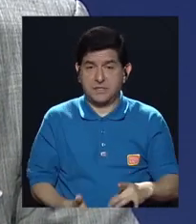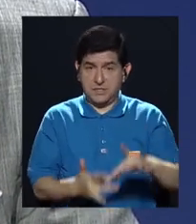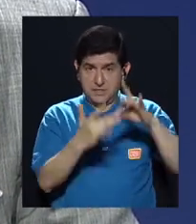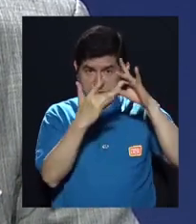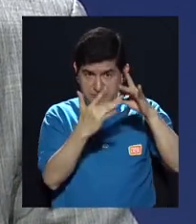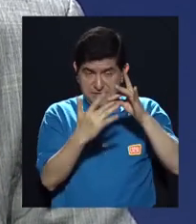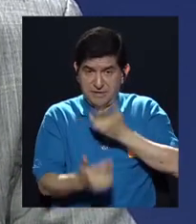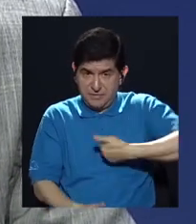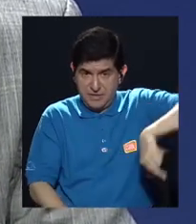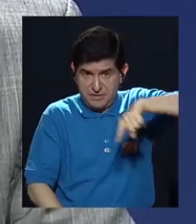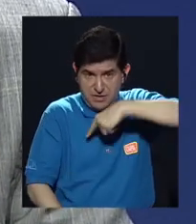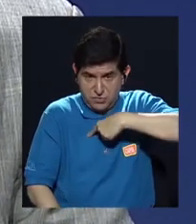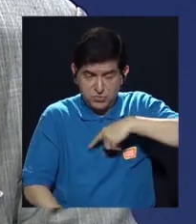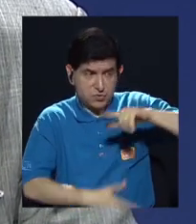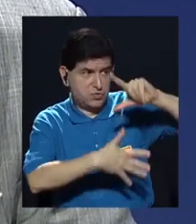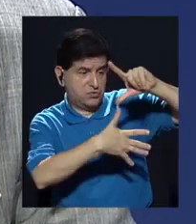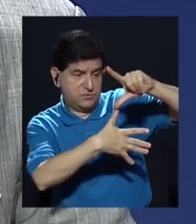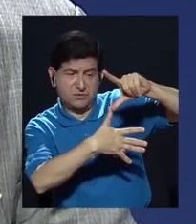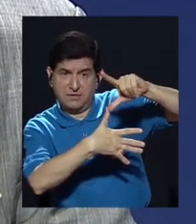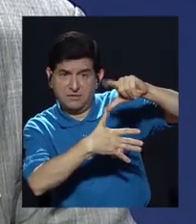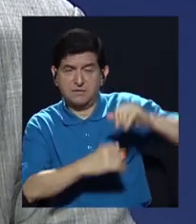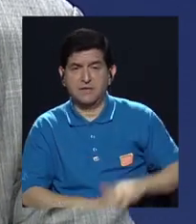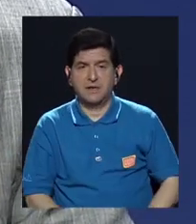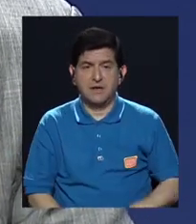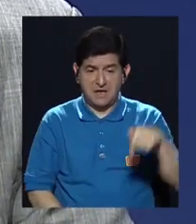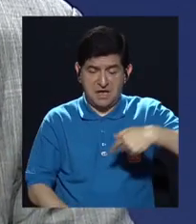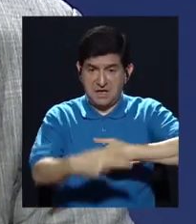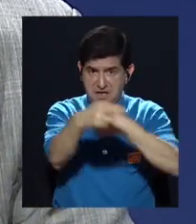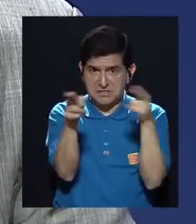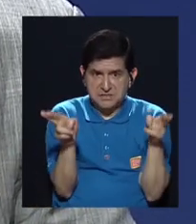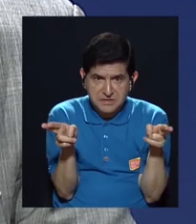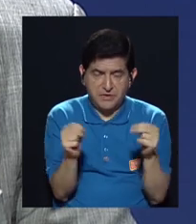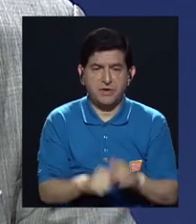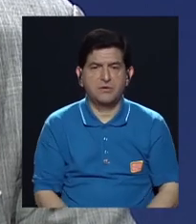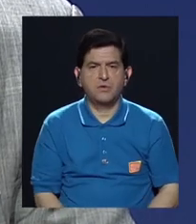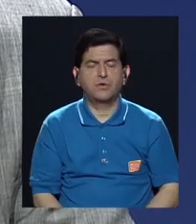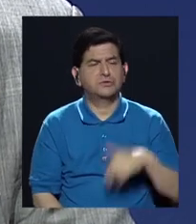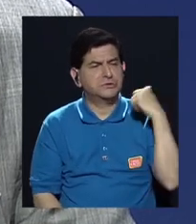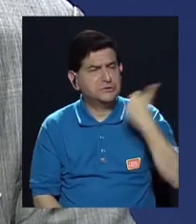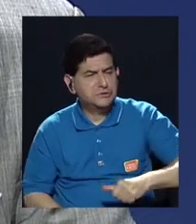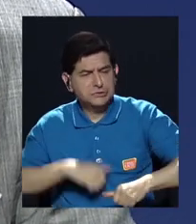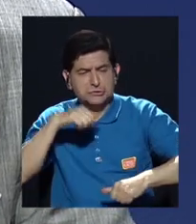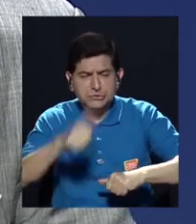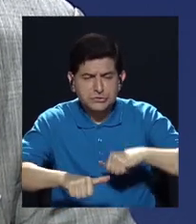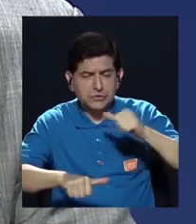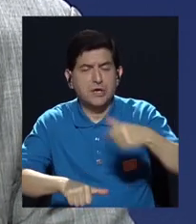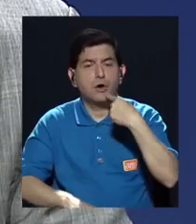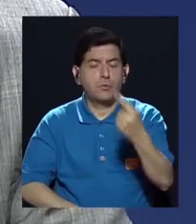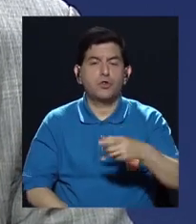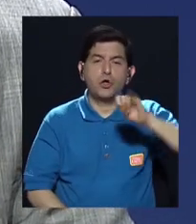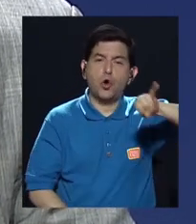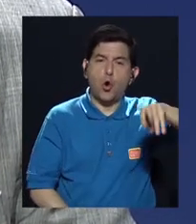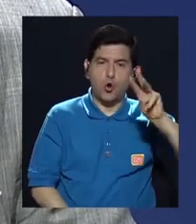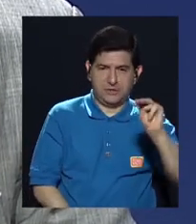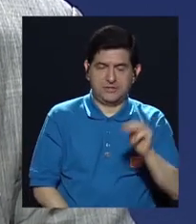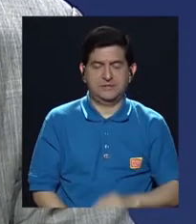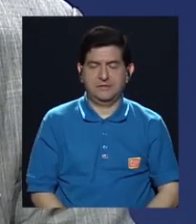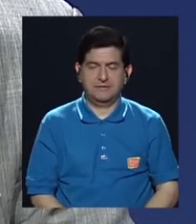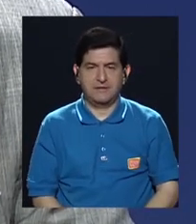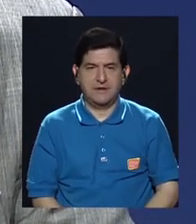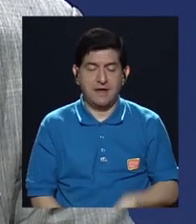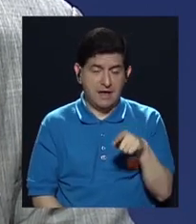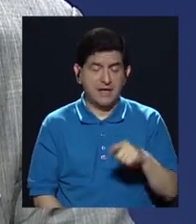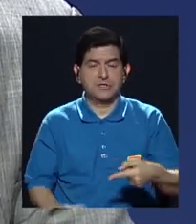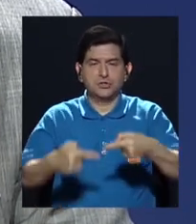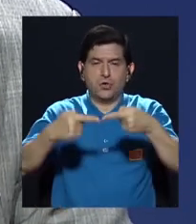sobre todo para nosotros en América Latina, para nuestra región, fue una lucha, como decía José Martí, una